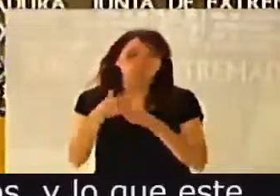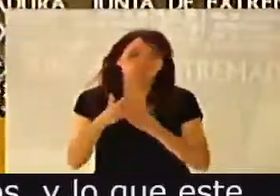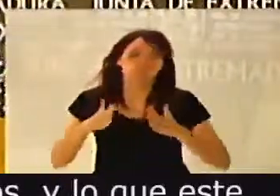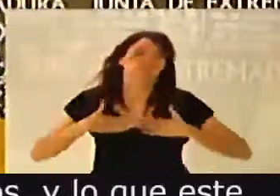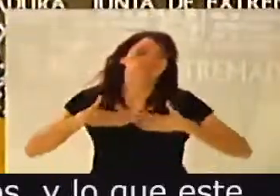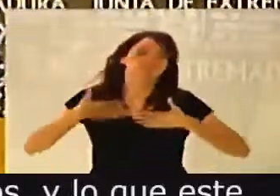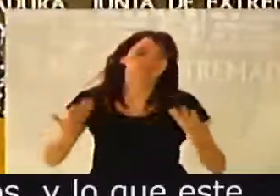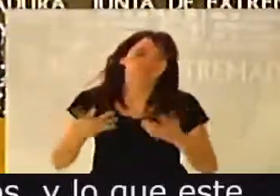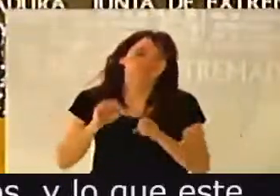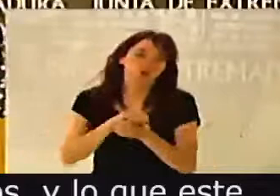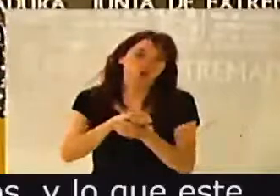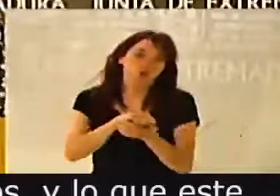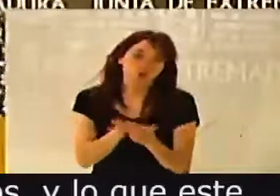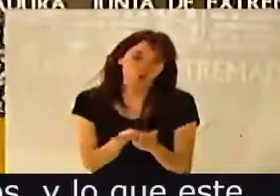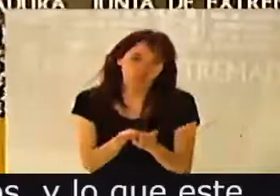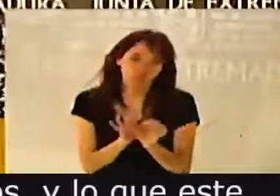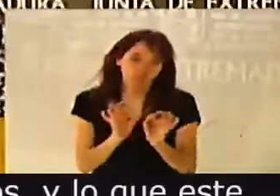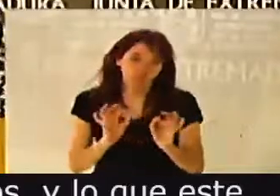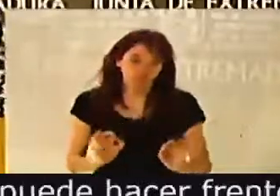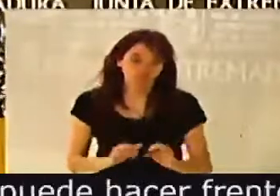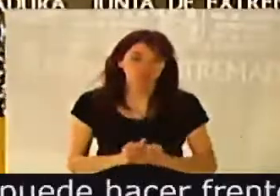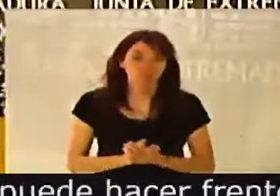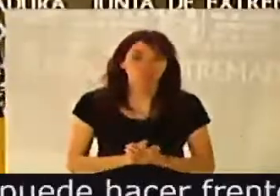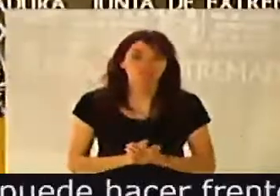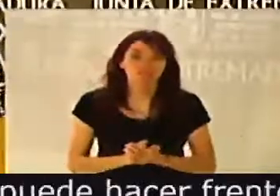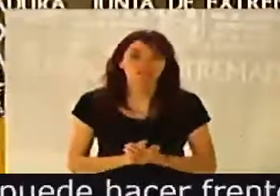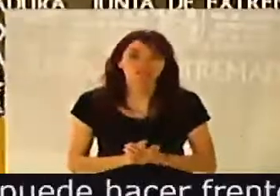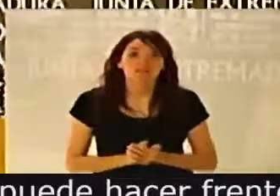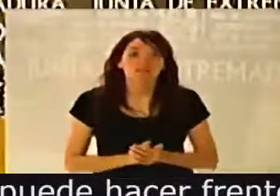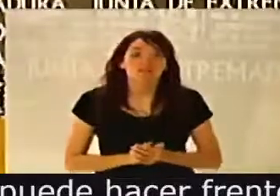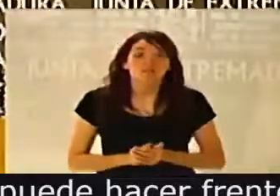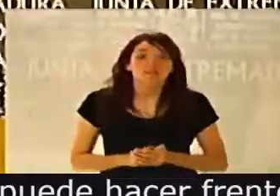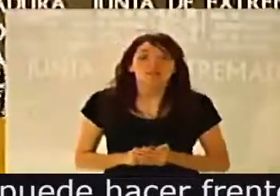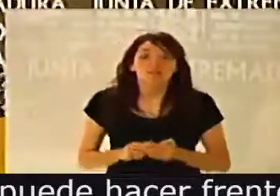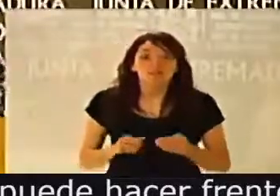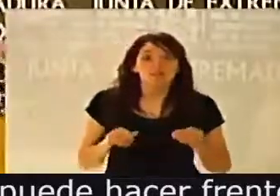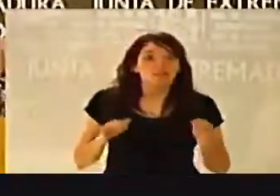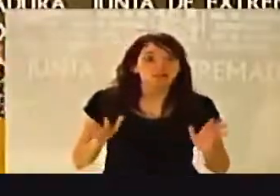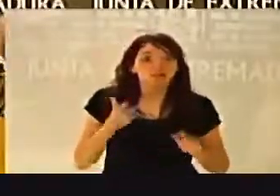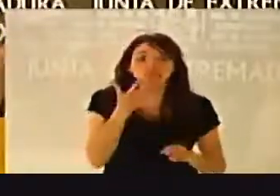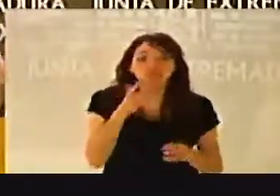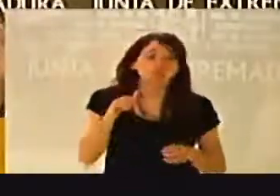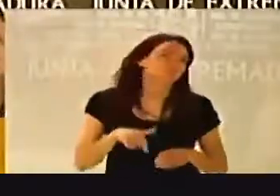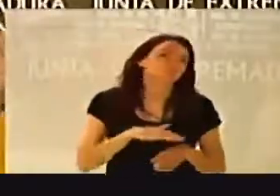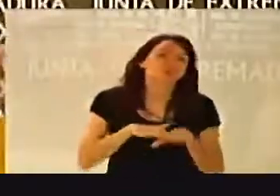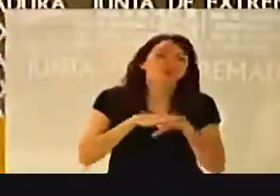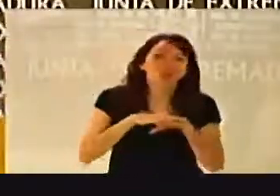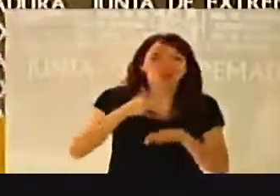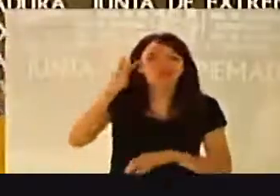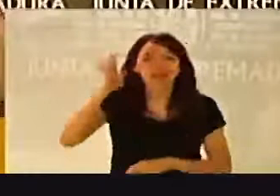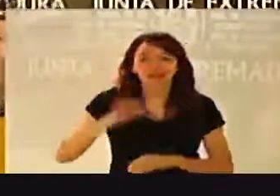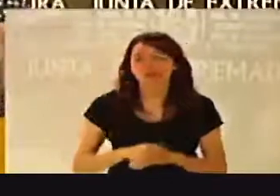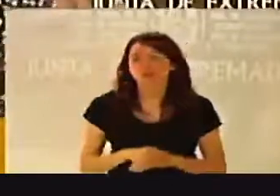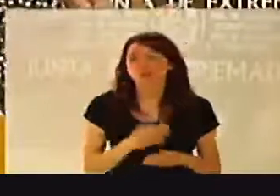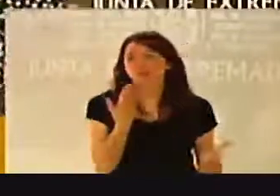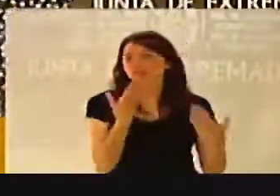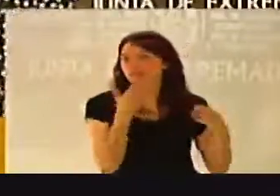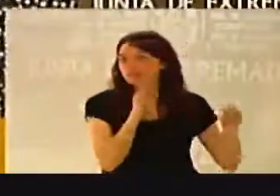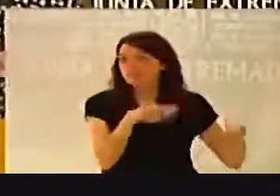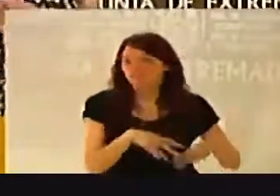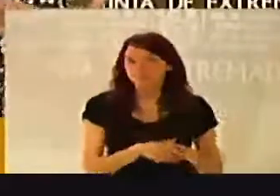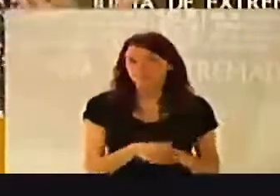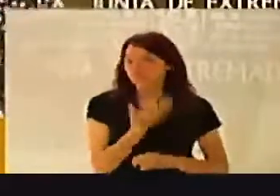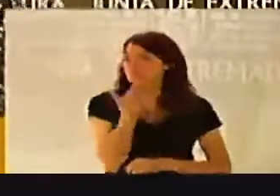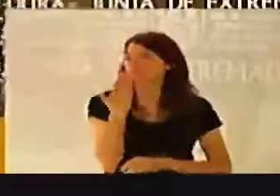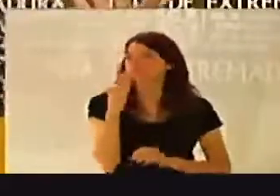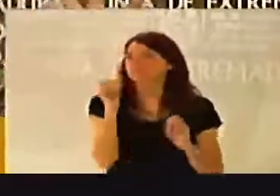sobrevenida de COVID-19. Pero si este fuera un Gobierno que no dialogara, que no diera la cara,